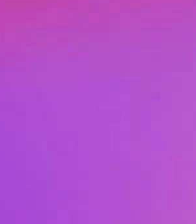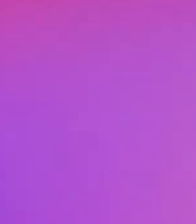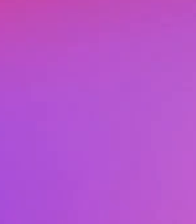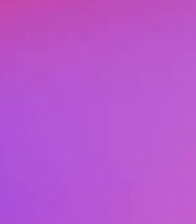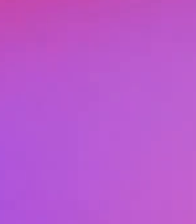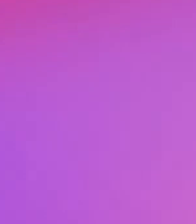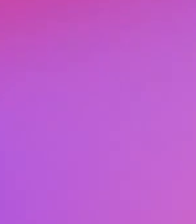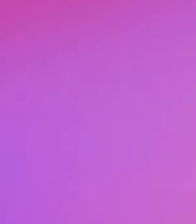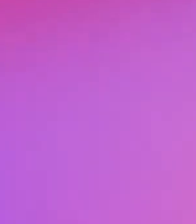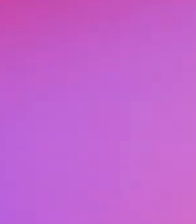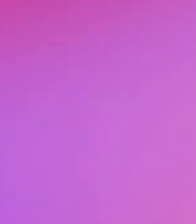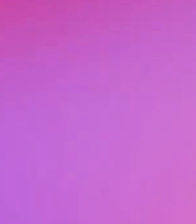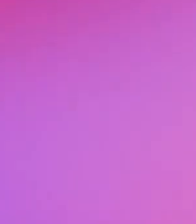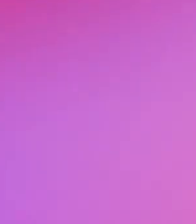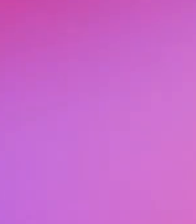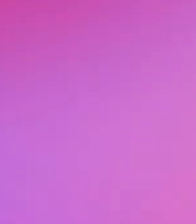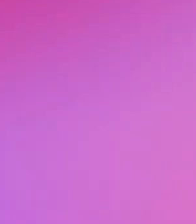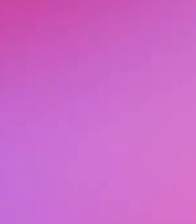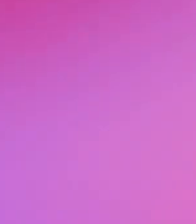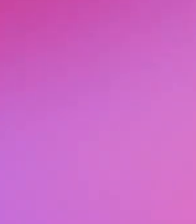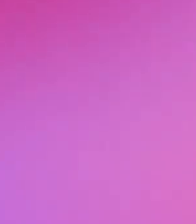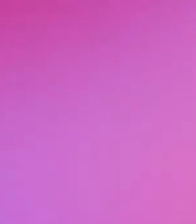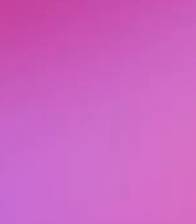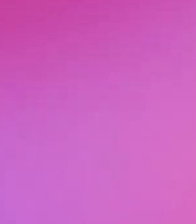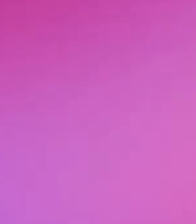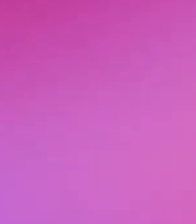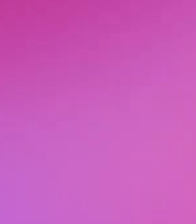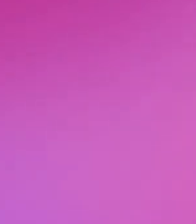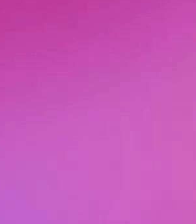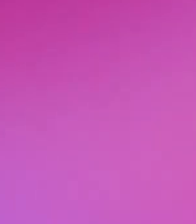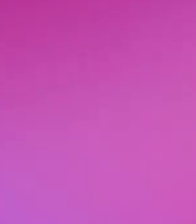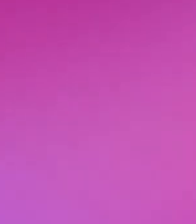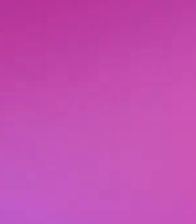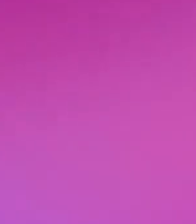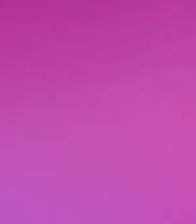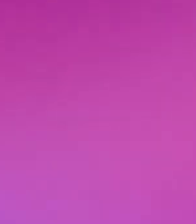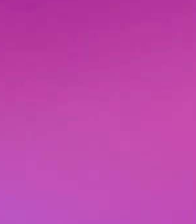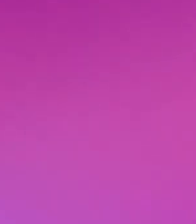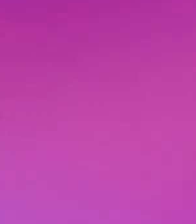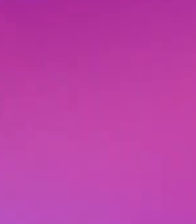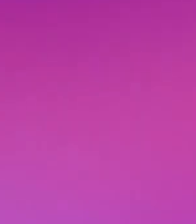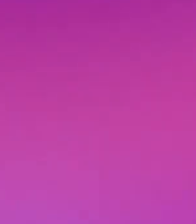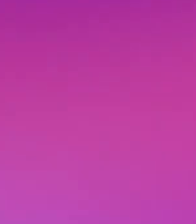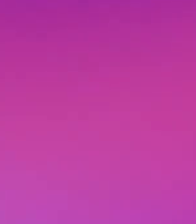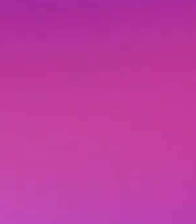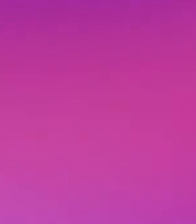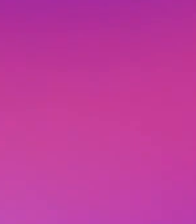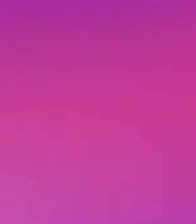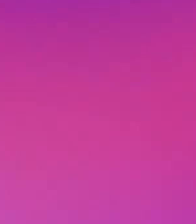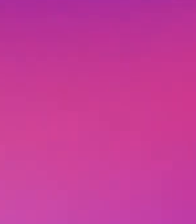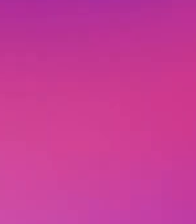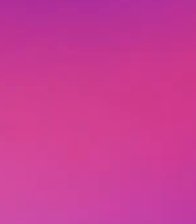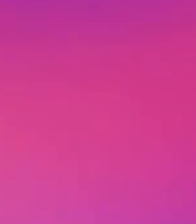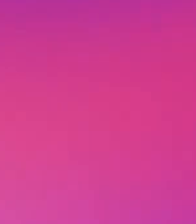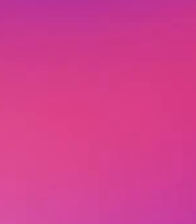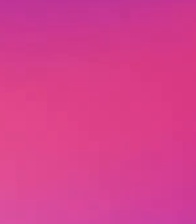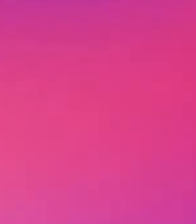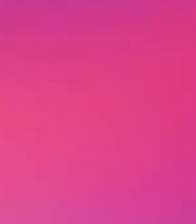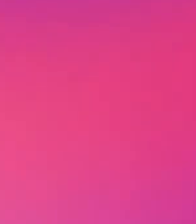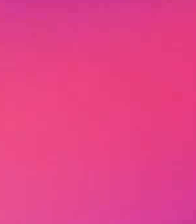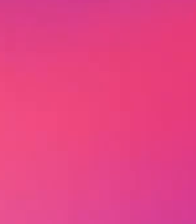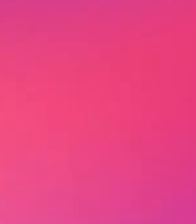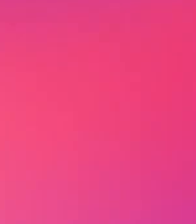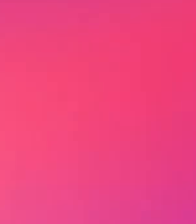o necesitas ayuda, llama al Centro de Apoyo Pedagógico a Distancia. El número de teléfono para secundaria es